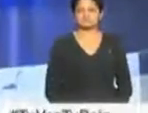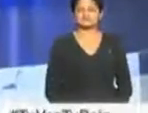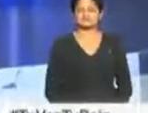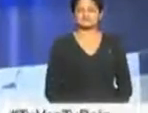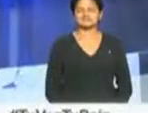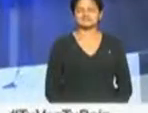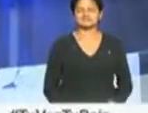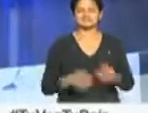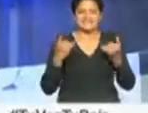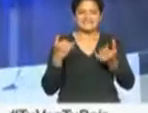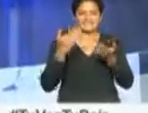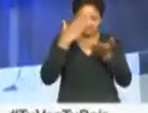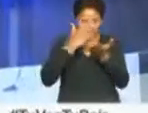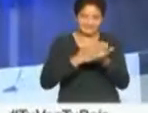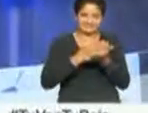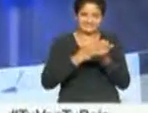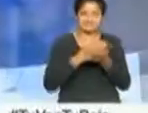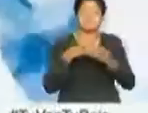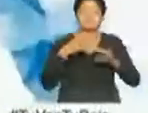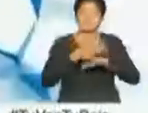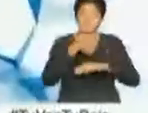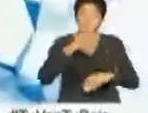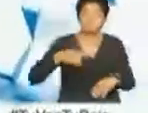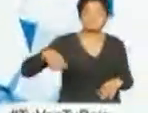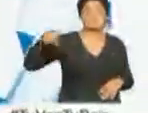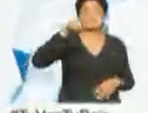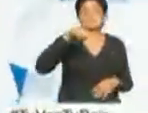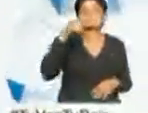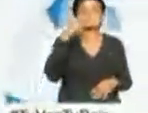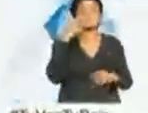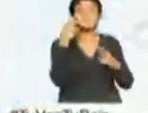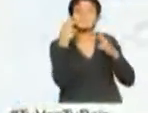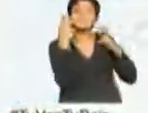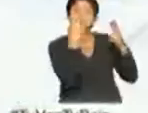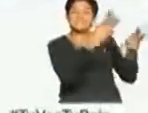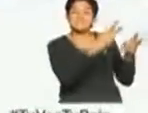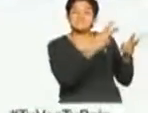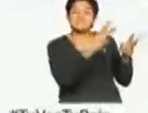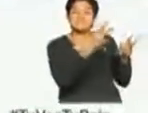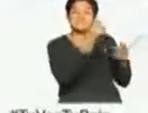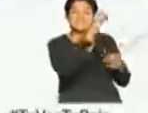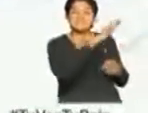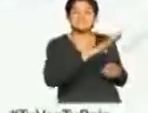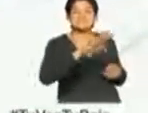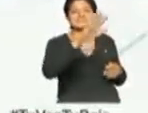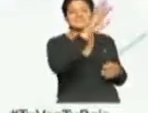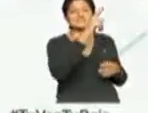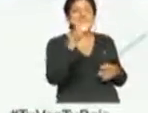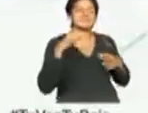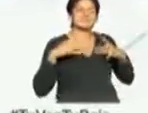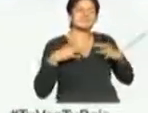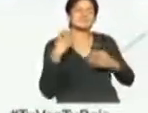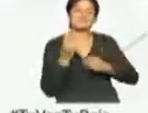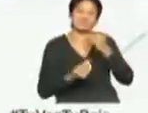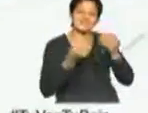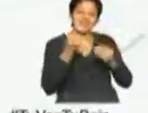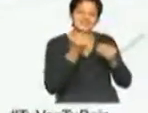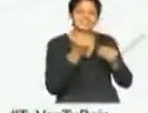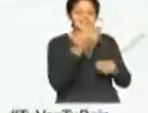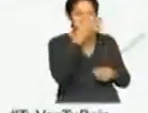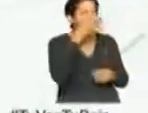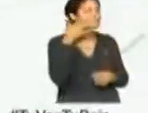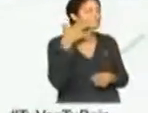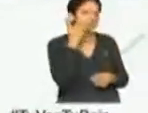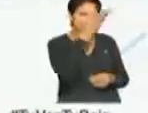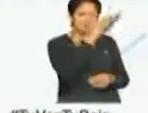Hacemos un nuevo corte comercial, pero al regresar le mostraremos una nueva alternativa para el próximo feriado. Esta vez sucumbimos.